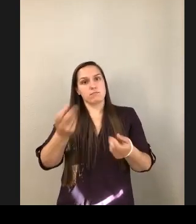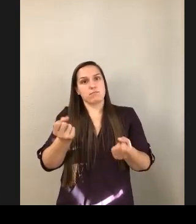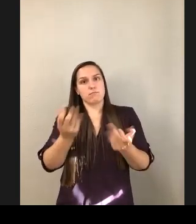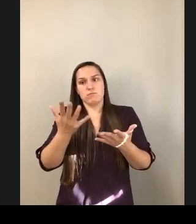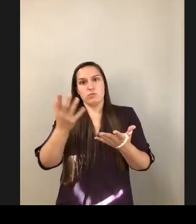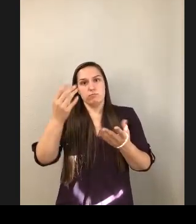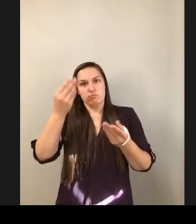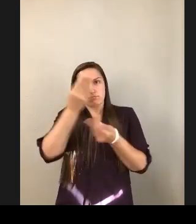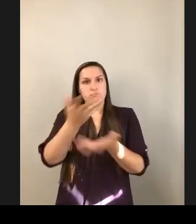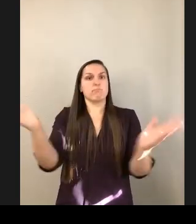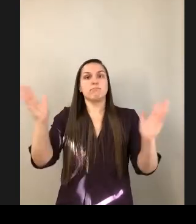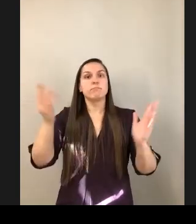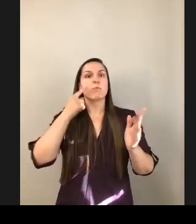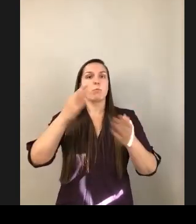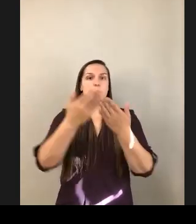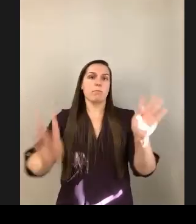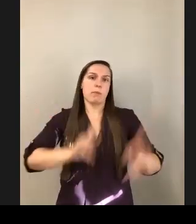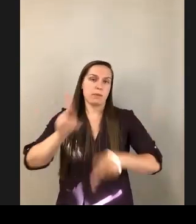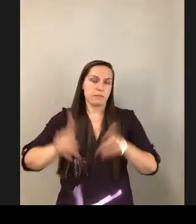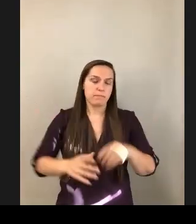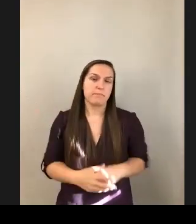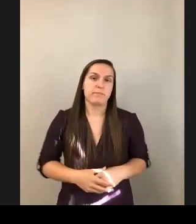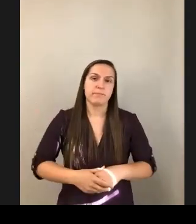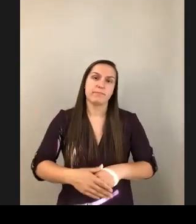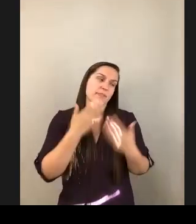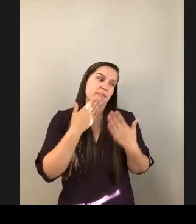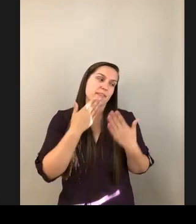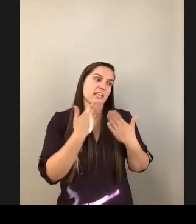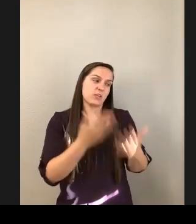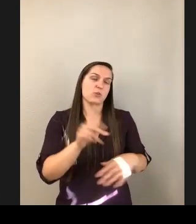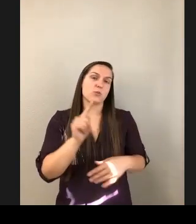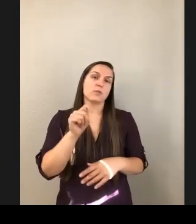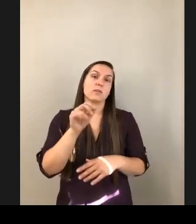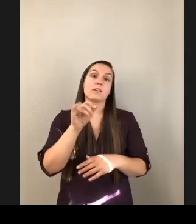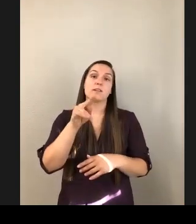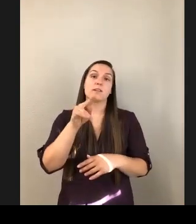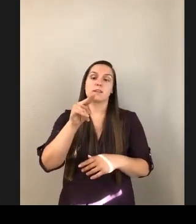que lo que se permite. Y Tania,